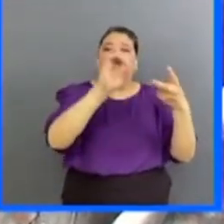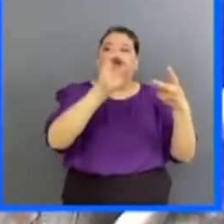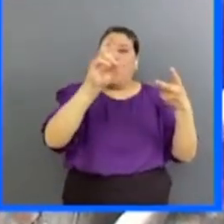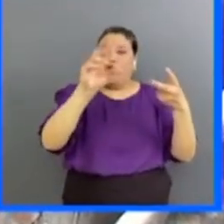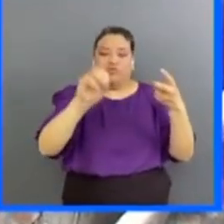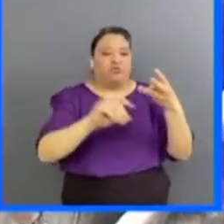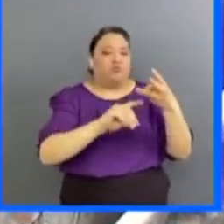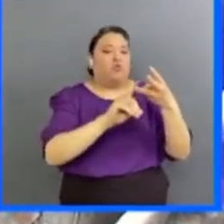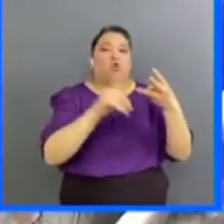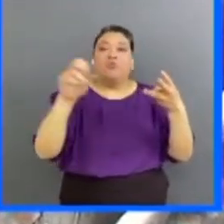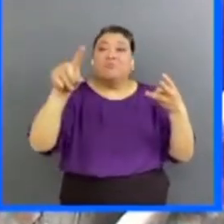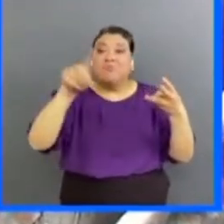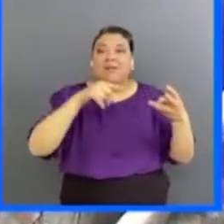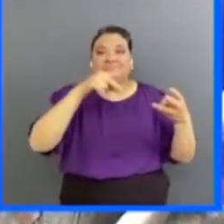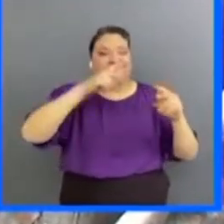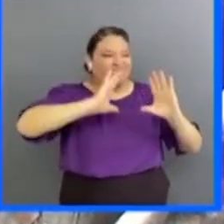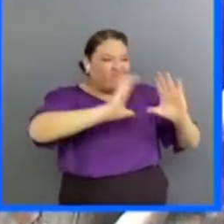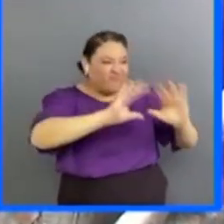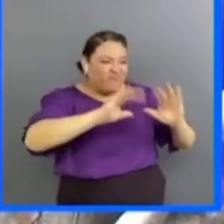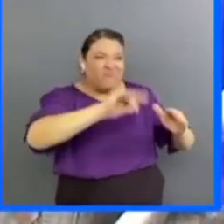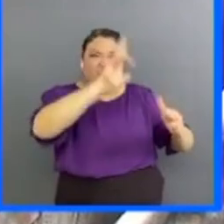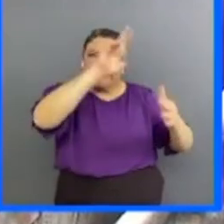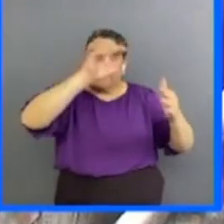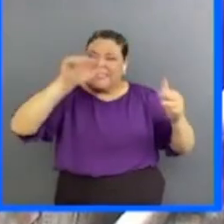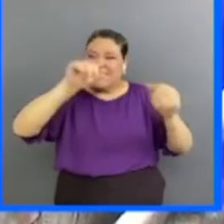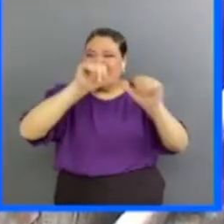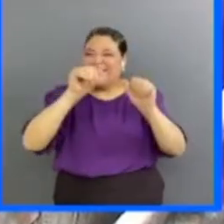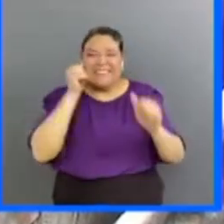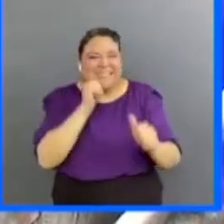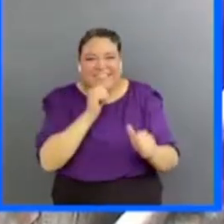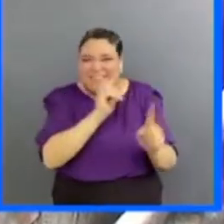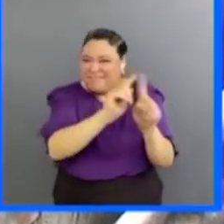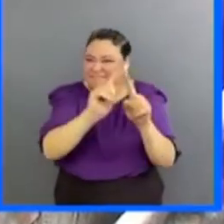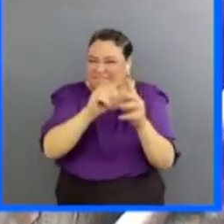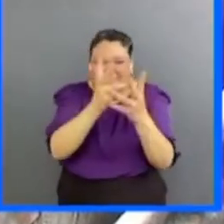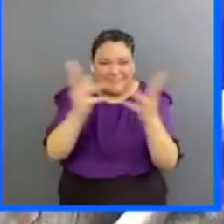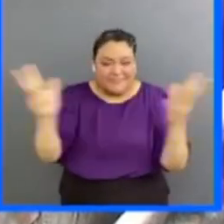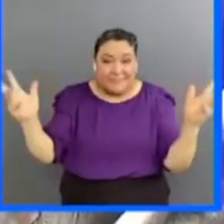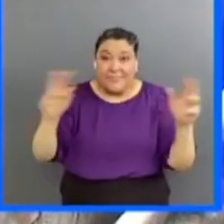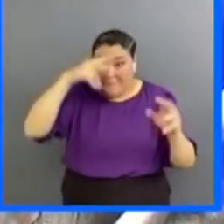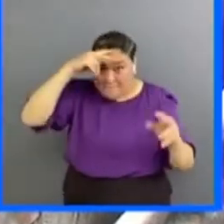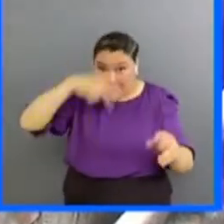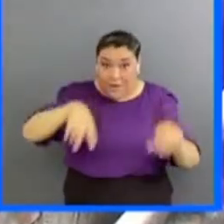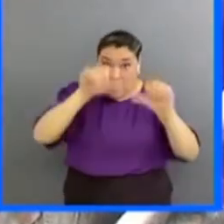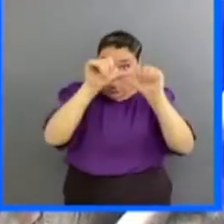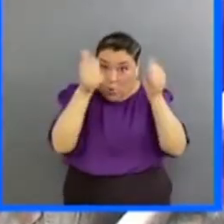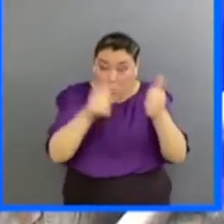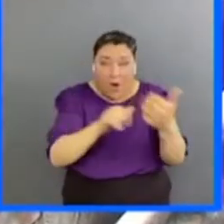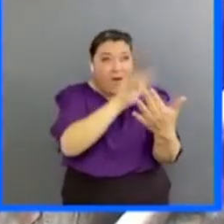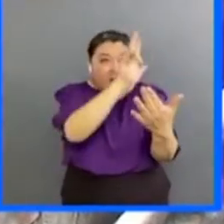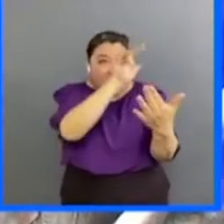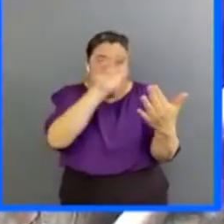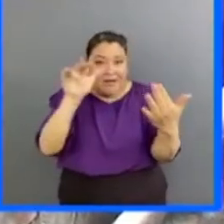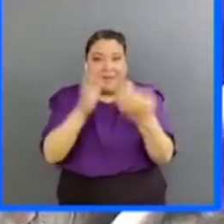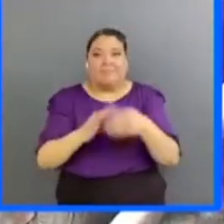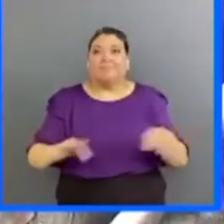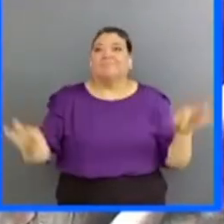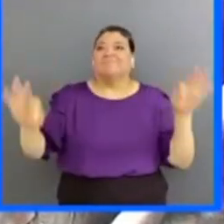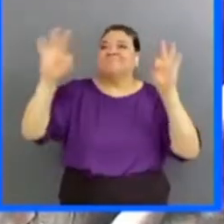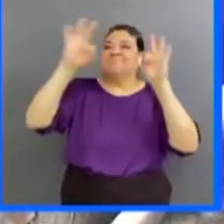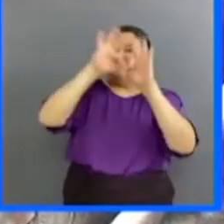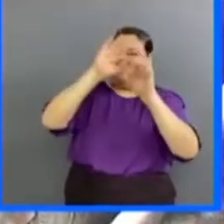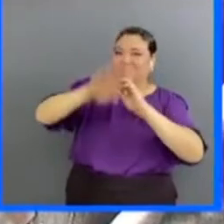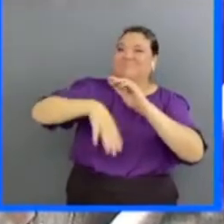a formar este tipo de sociedades en el cual hacer la conciencia de que el arte mexicano también tiene una importancia general en el mundo